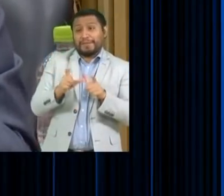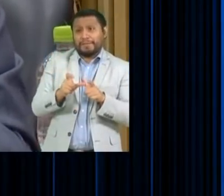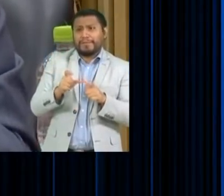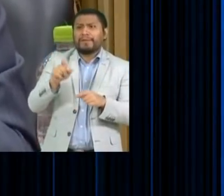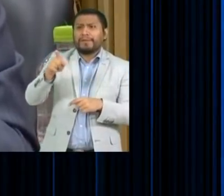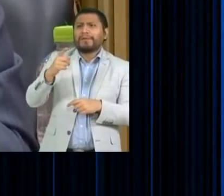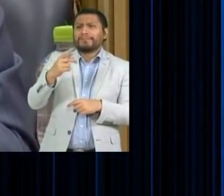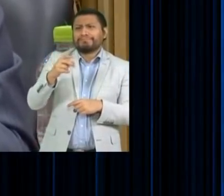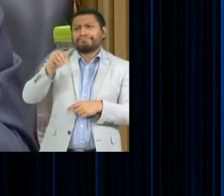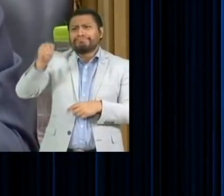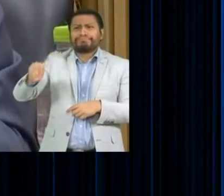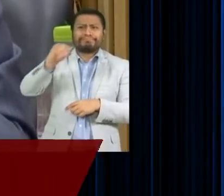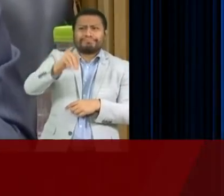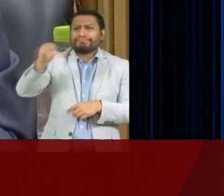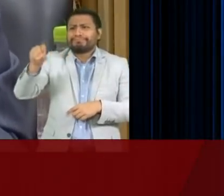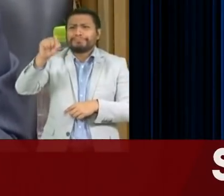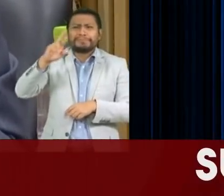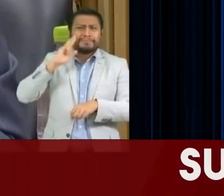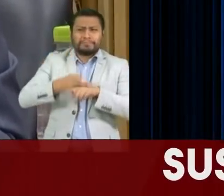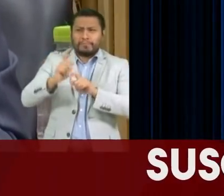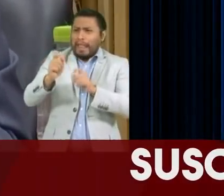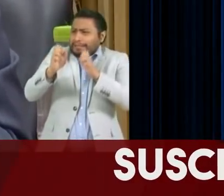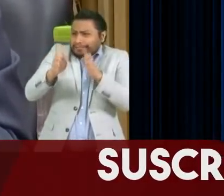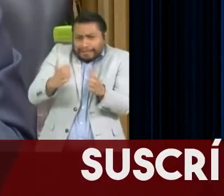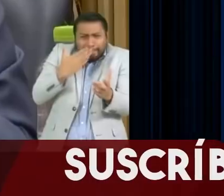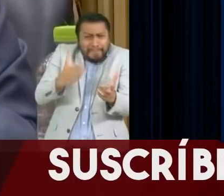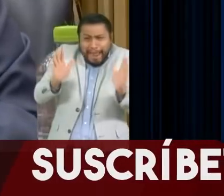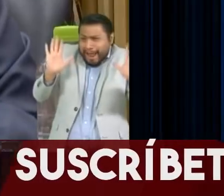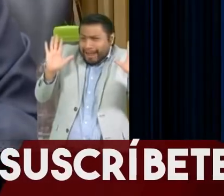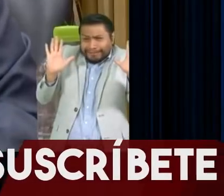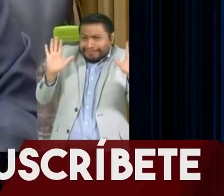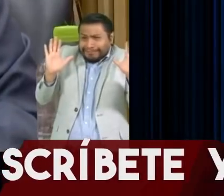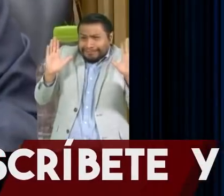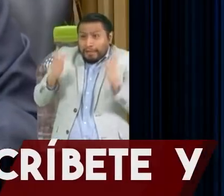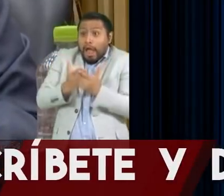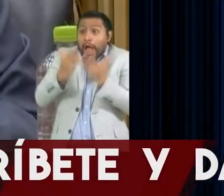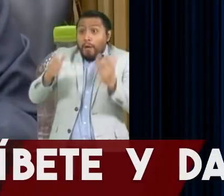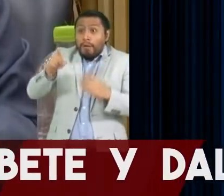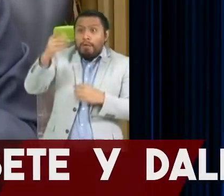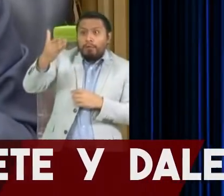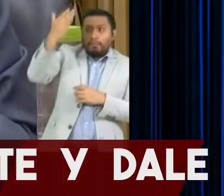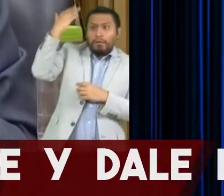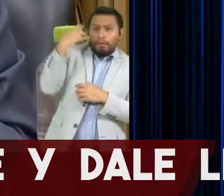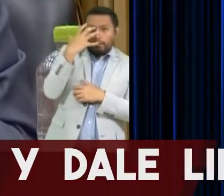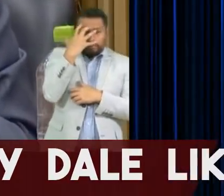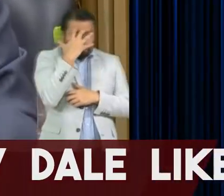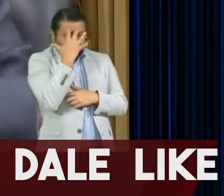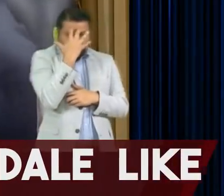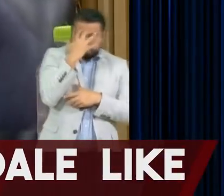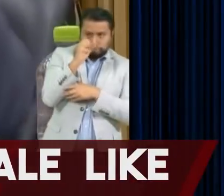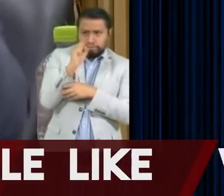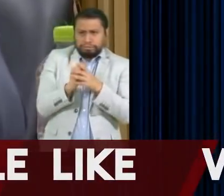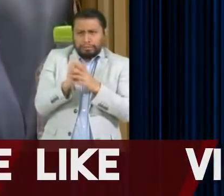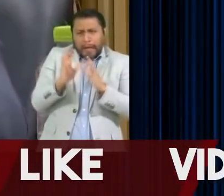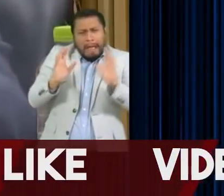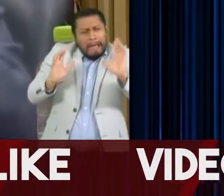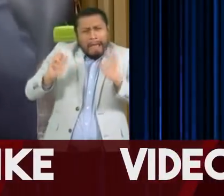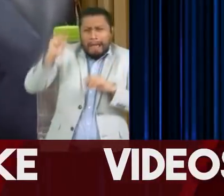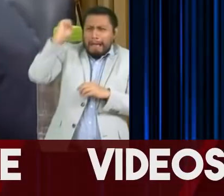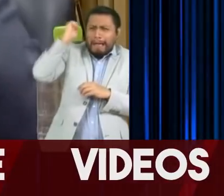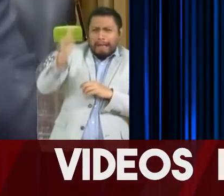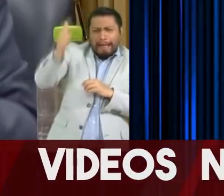de cargos en ese partido. Está bien, si se avergüenza de su pasado, allá usted. Pero no nos